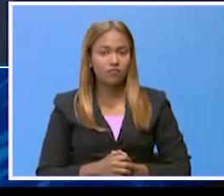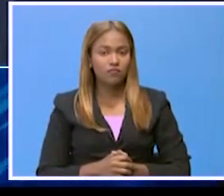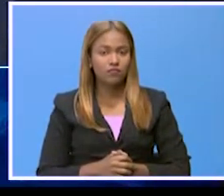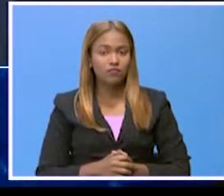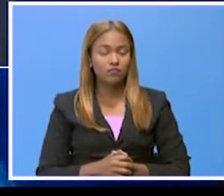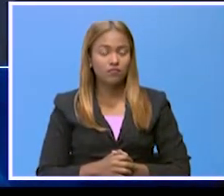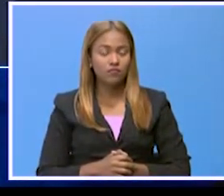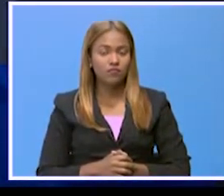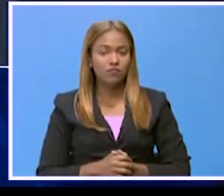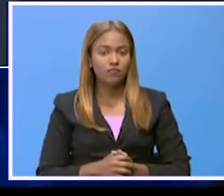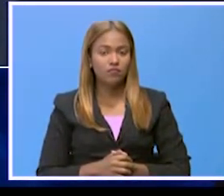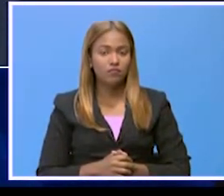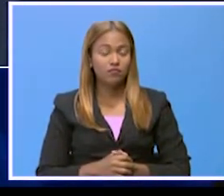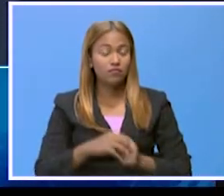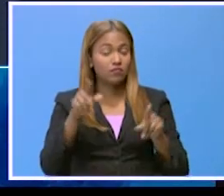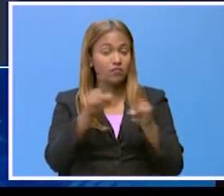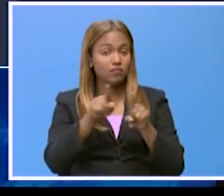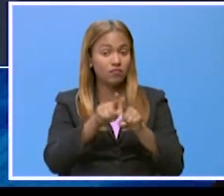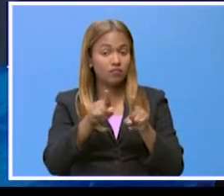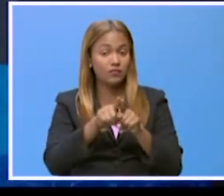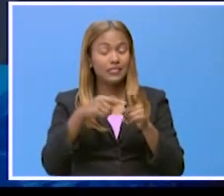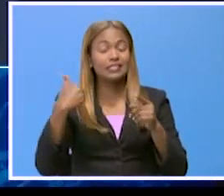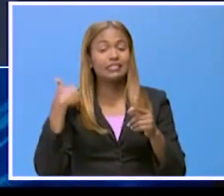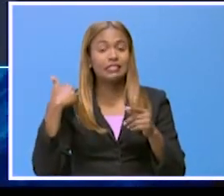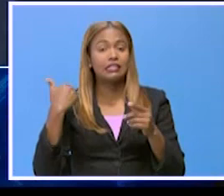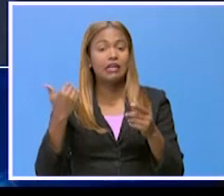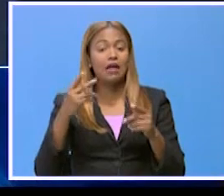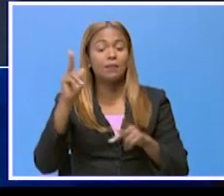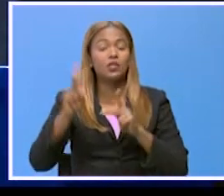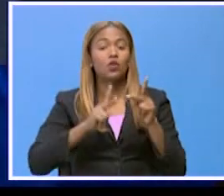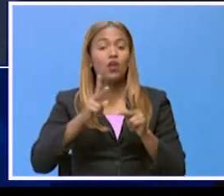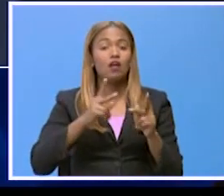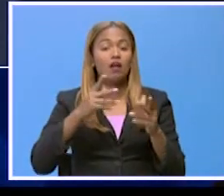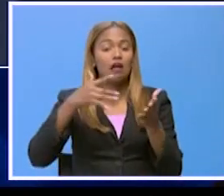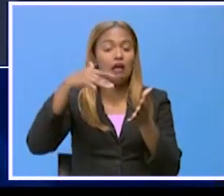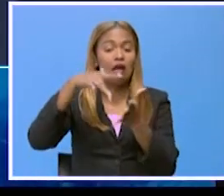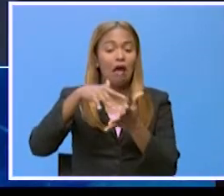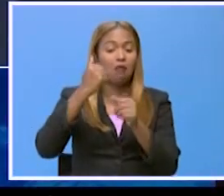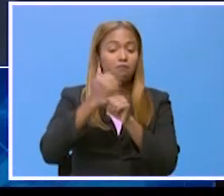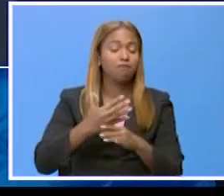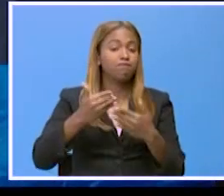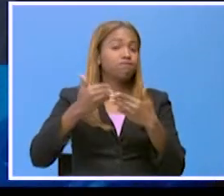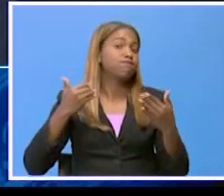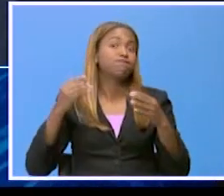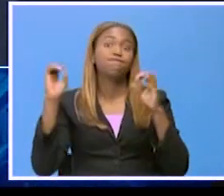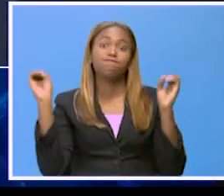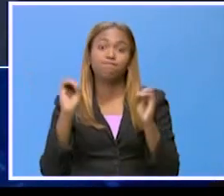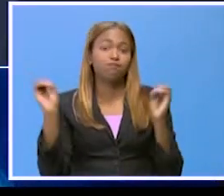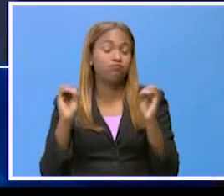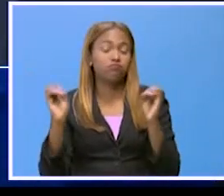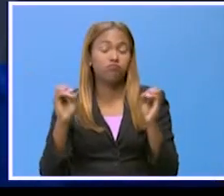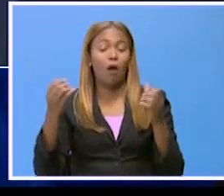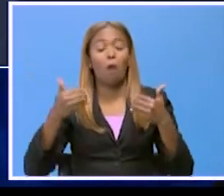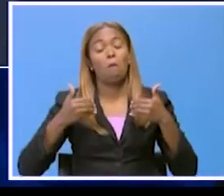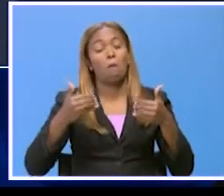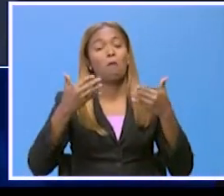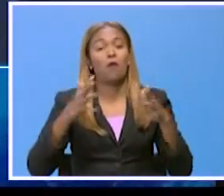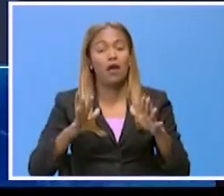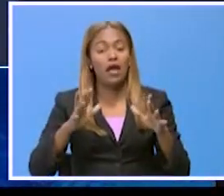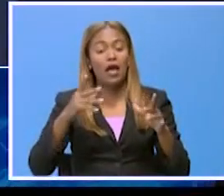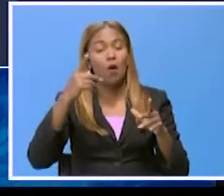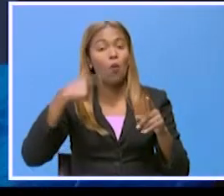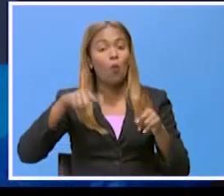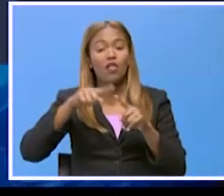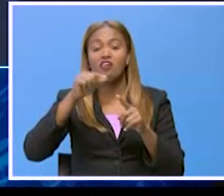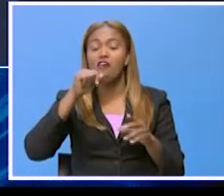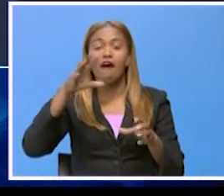contratar también años de improvisación algo incluir dentro de los diseños tipos de las escuelas